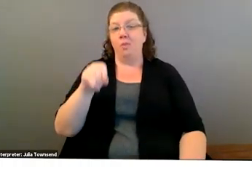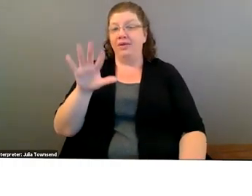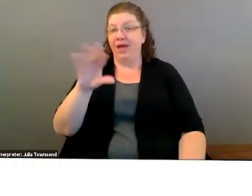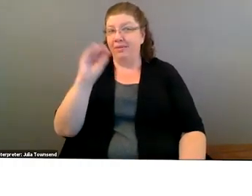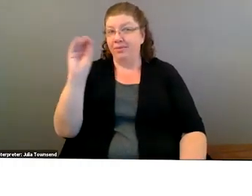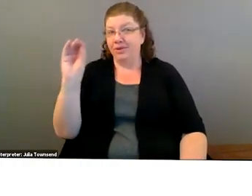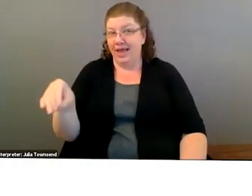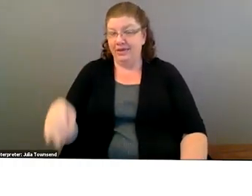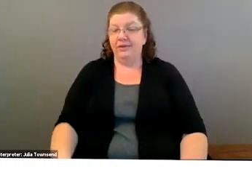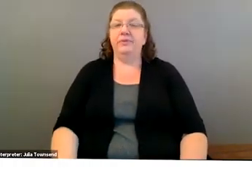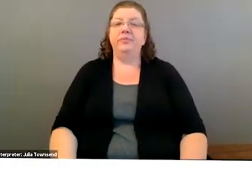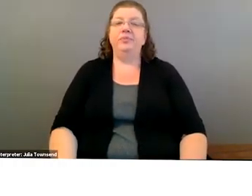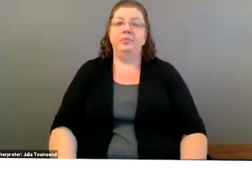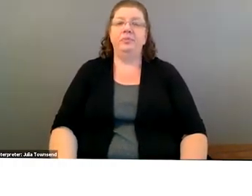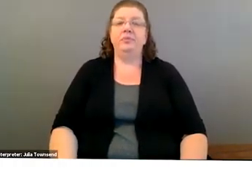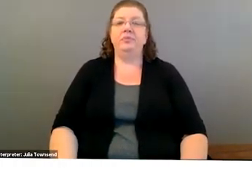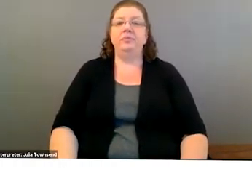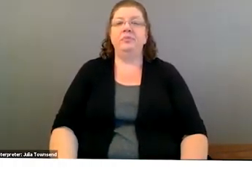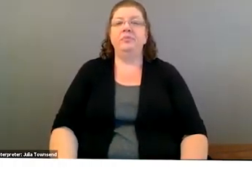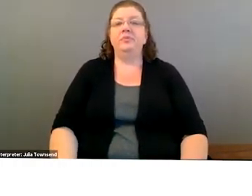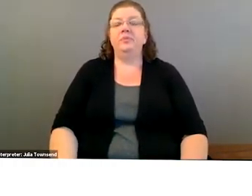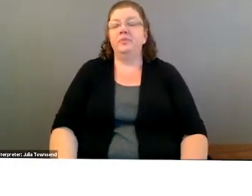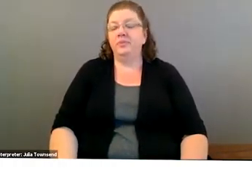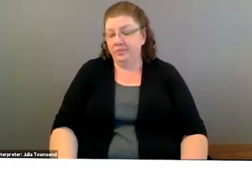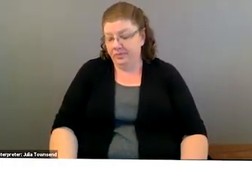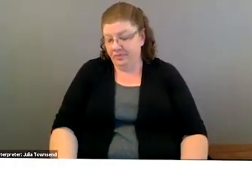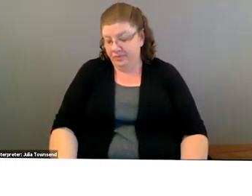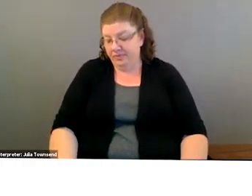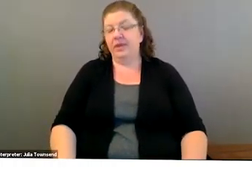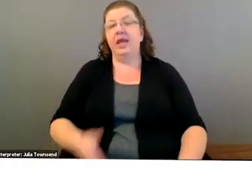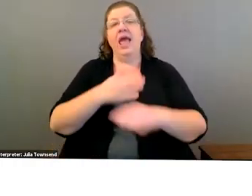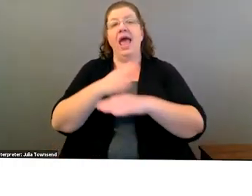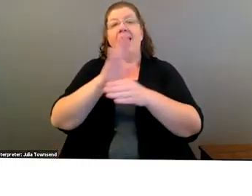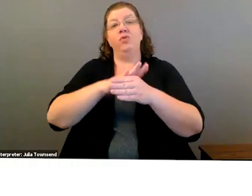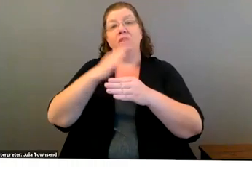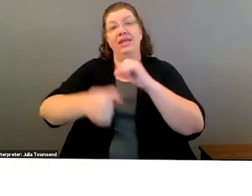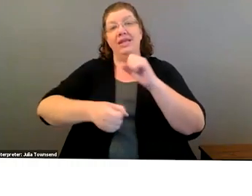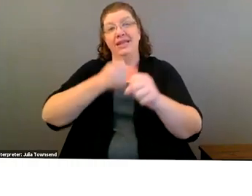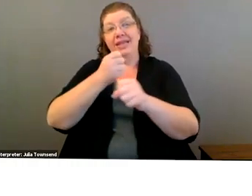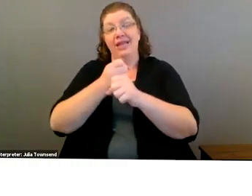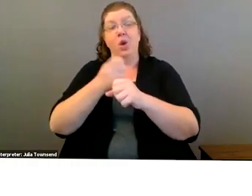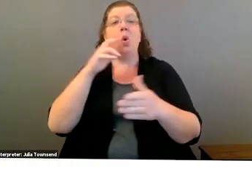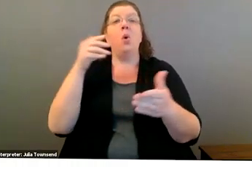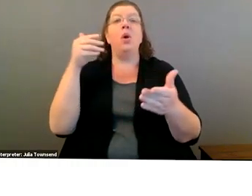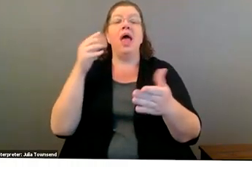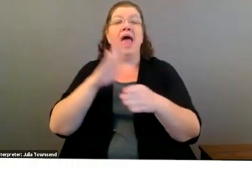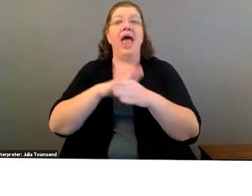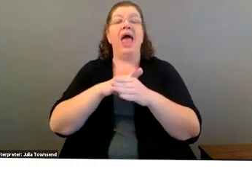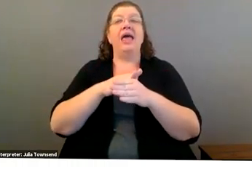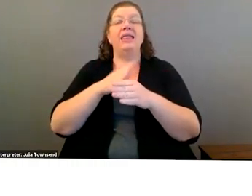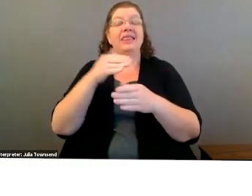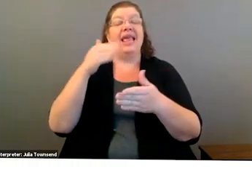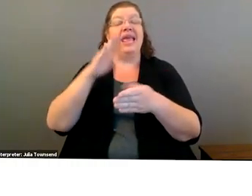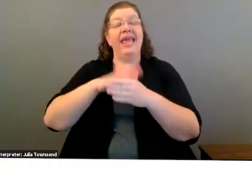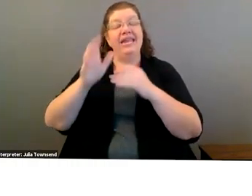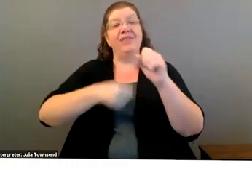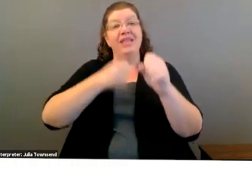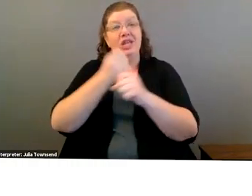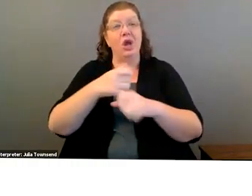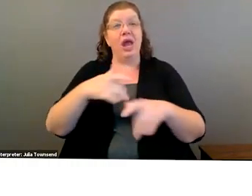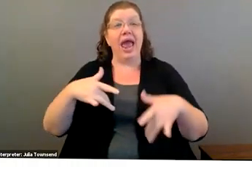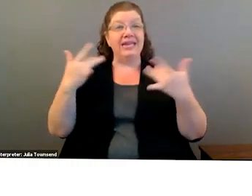de 1.5 por ciento para las actividades de fin de año que se avecinan como los